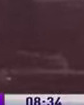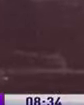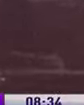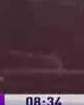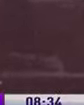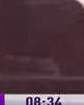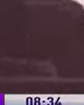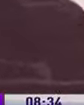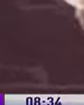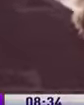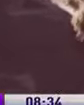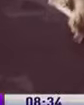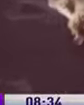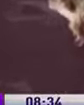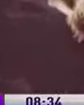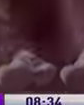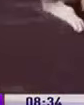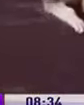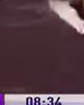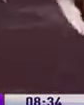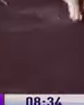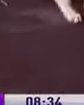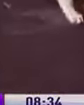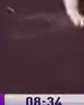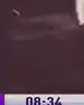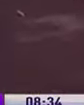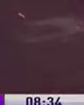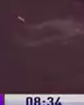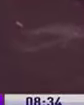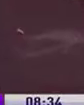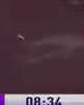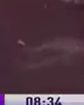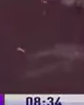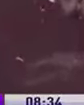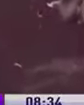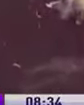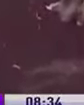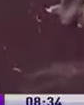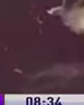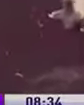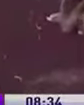año? Ese caña, caña cada 15 días. 15. Que la cabeza, vecino.